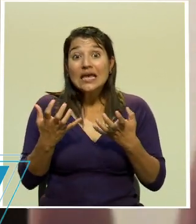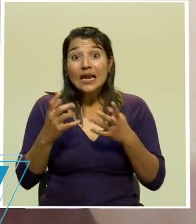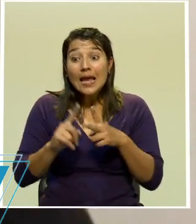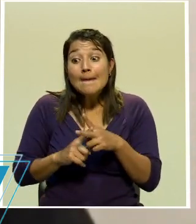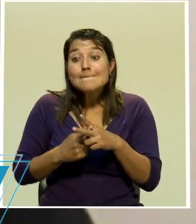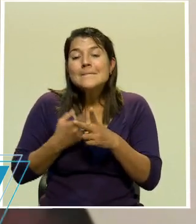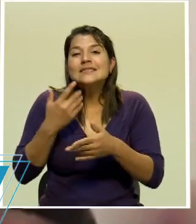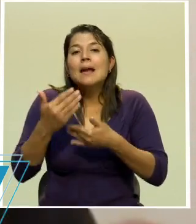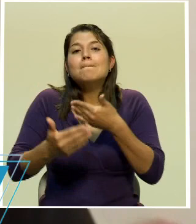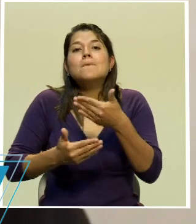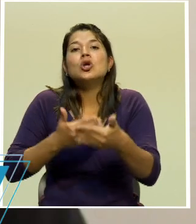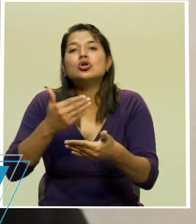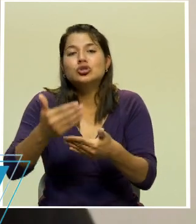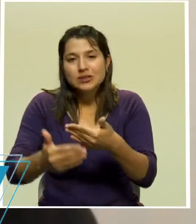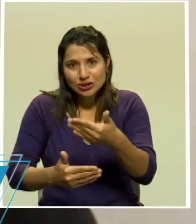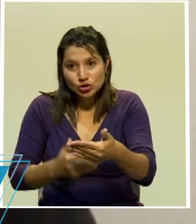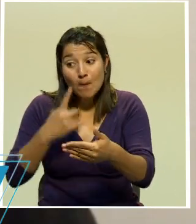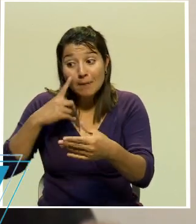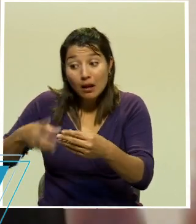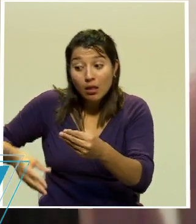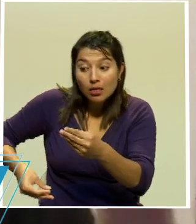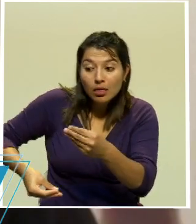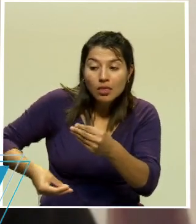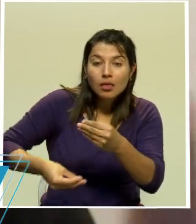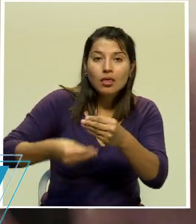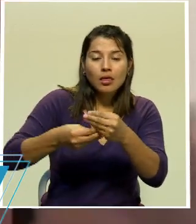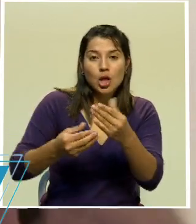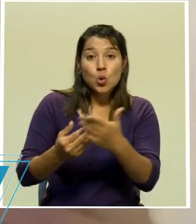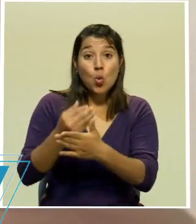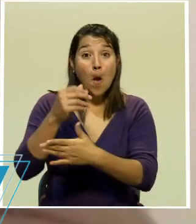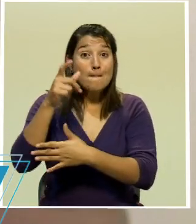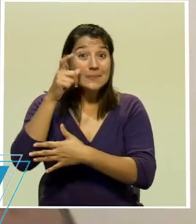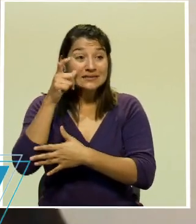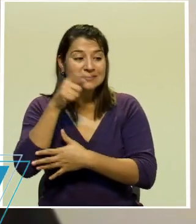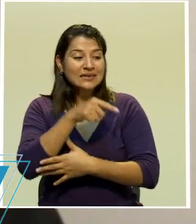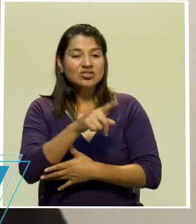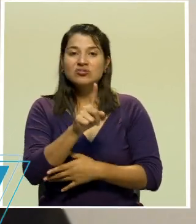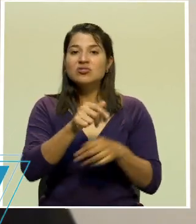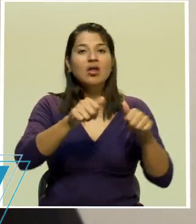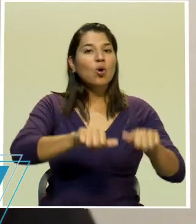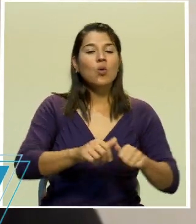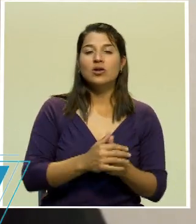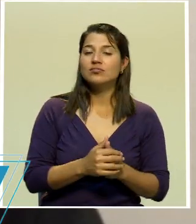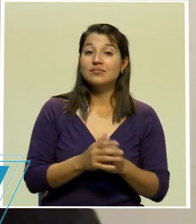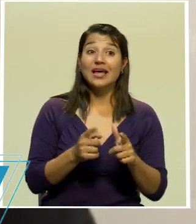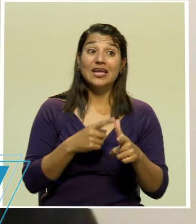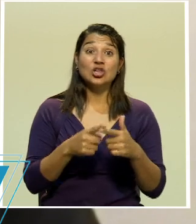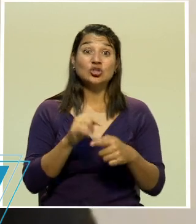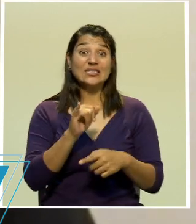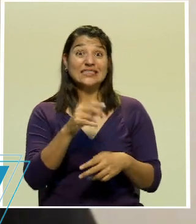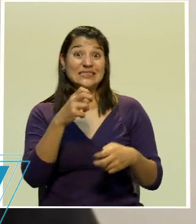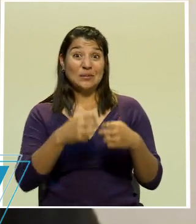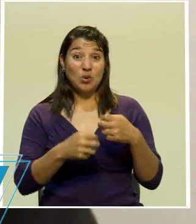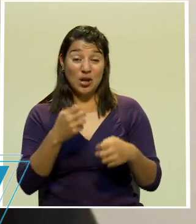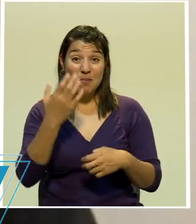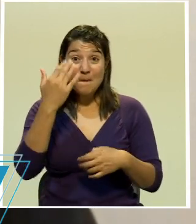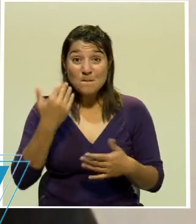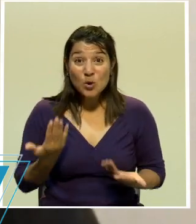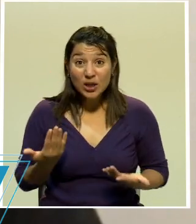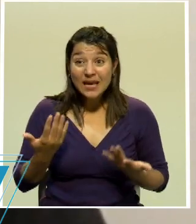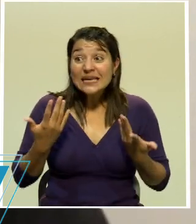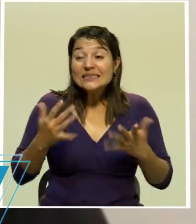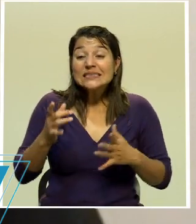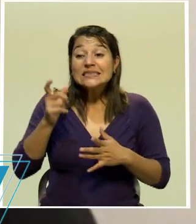está rechazando, no está reconociendo la victoria de Joe Biden. Entonces, eso sí puede ser un problema porque va a entrar Joe Biden el día 1 con una